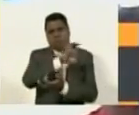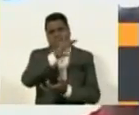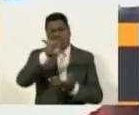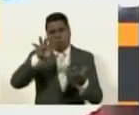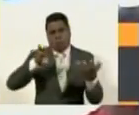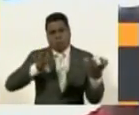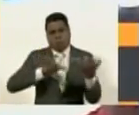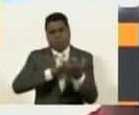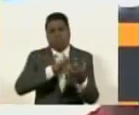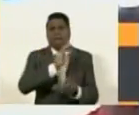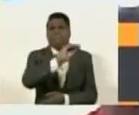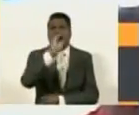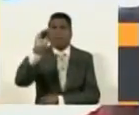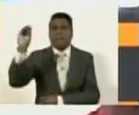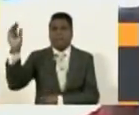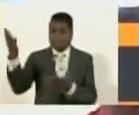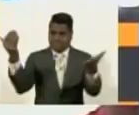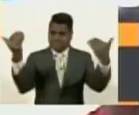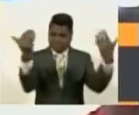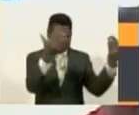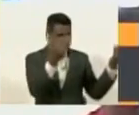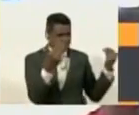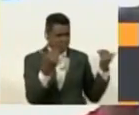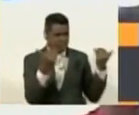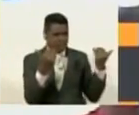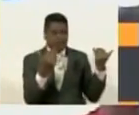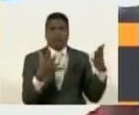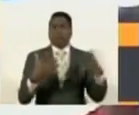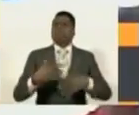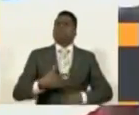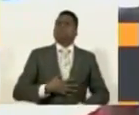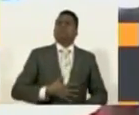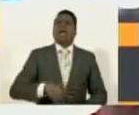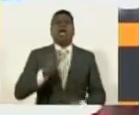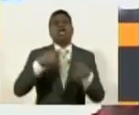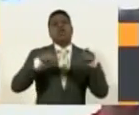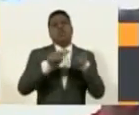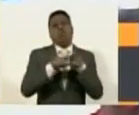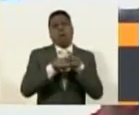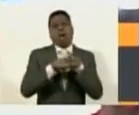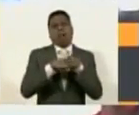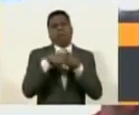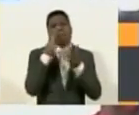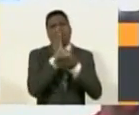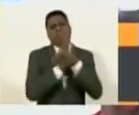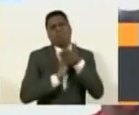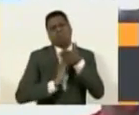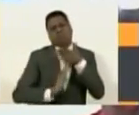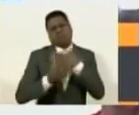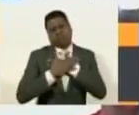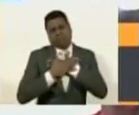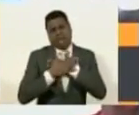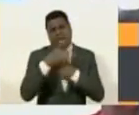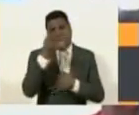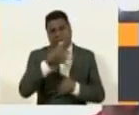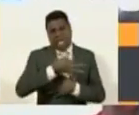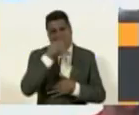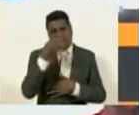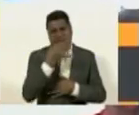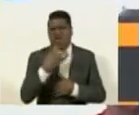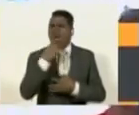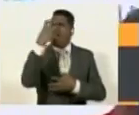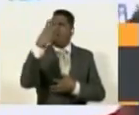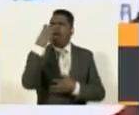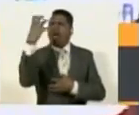La convocan y se desligan. En la mañana son unos mansos corderitos. En la tarde se convierten en los